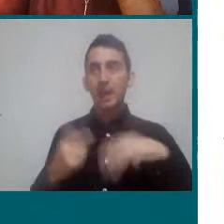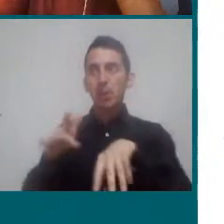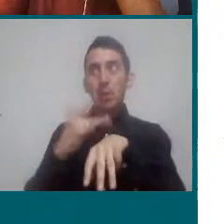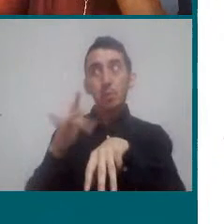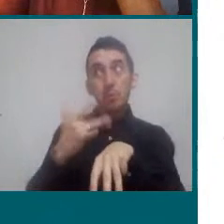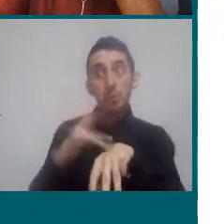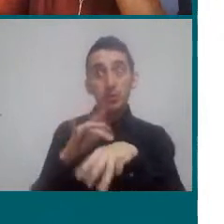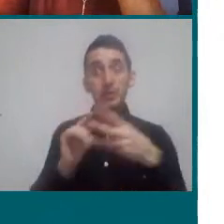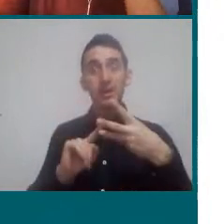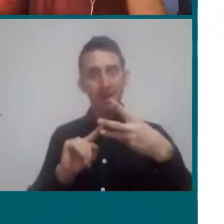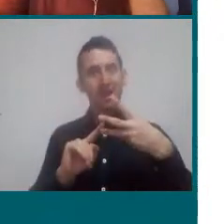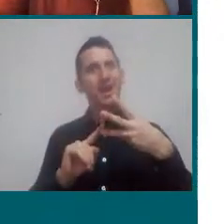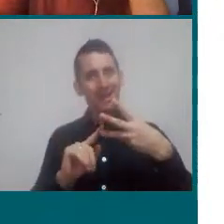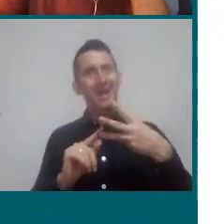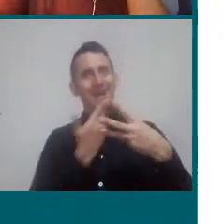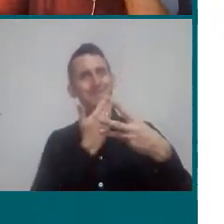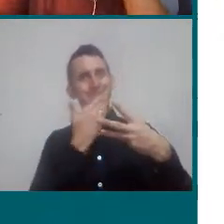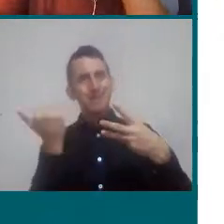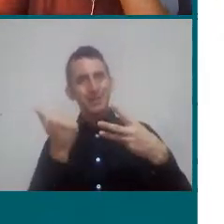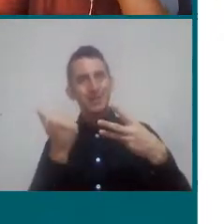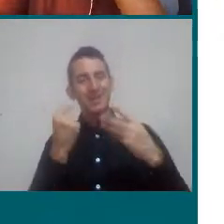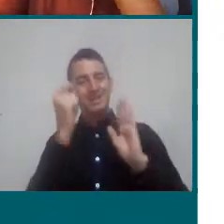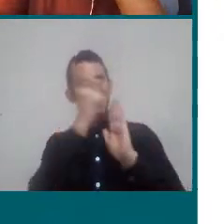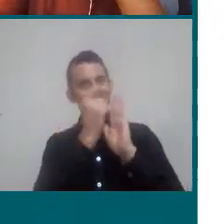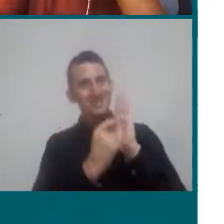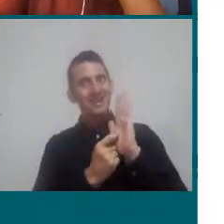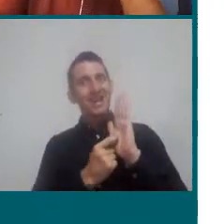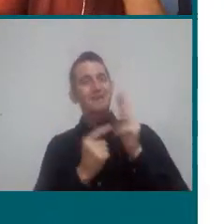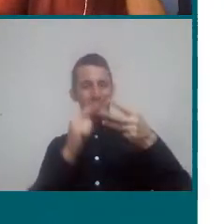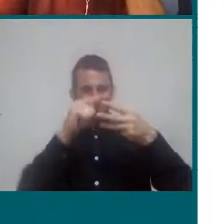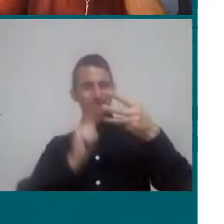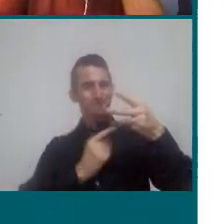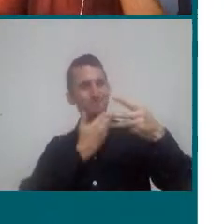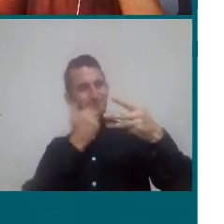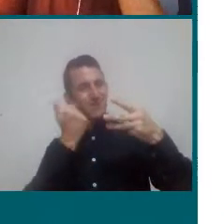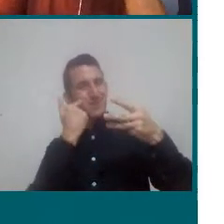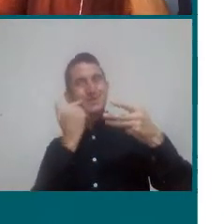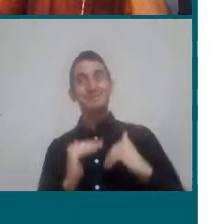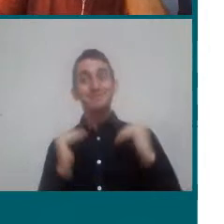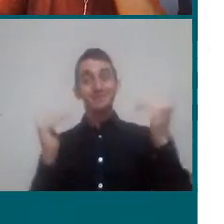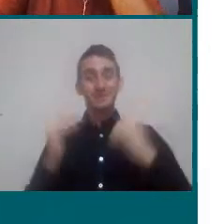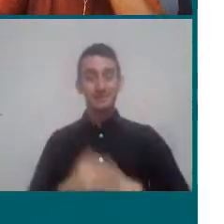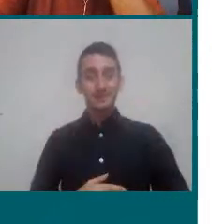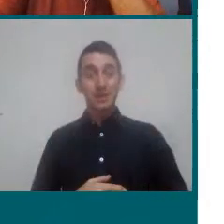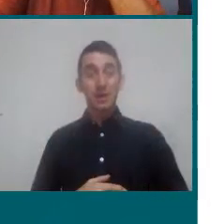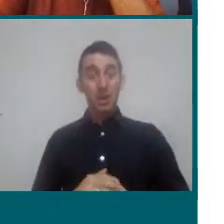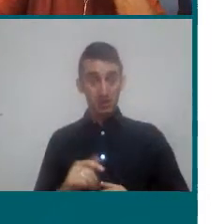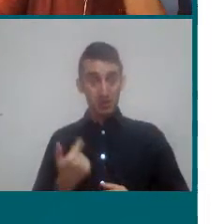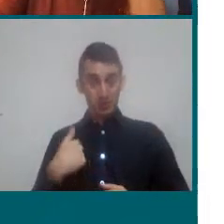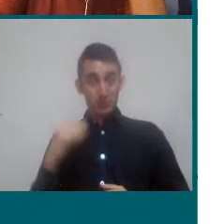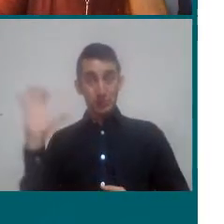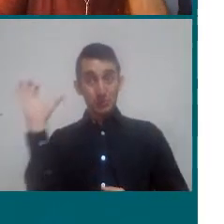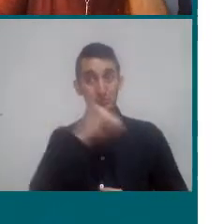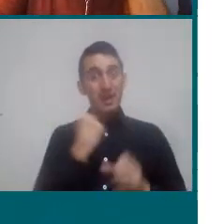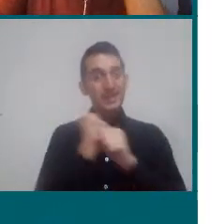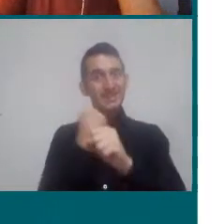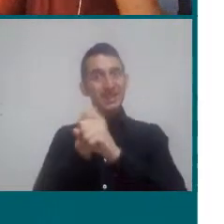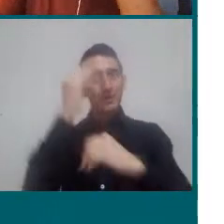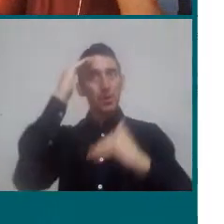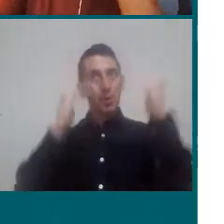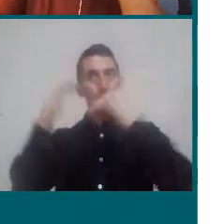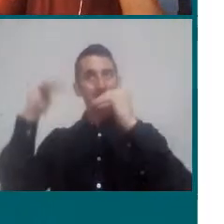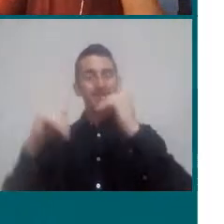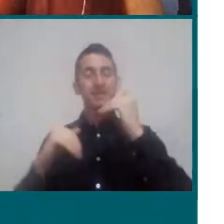motivacional? Y dije, ostras, es que igual tengo claves súper importantes. Y resulta que este trabajo por competencias tiene cuatro